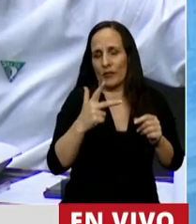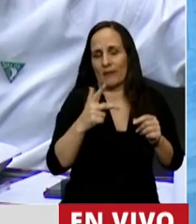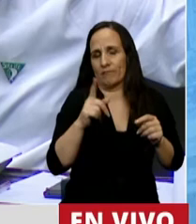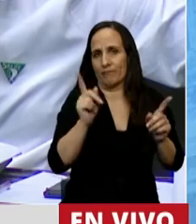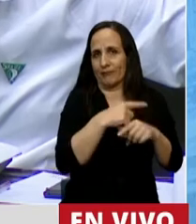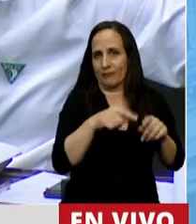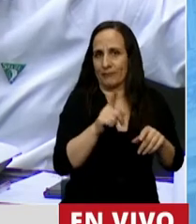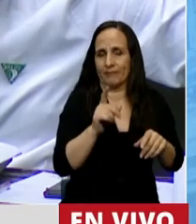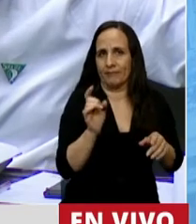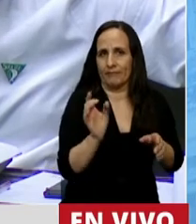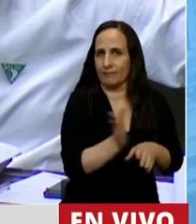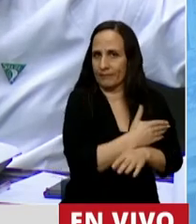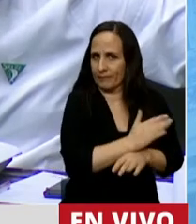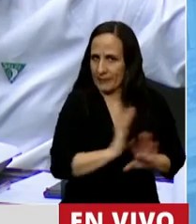causa.